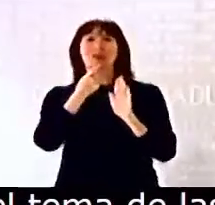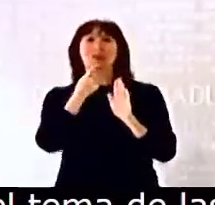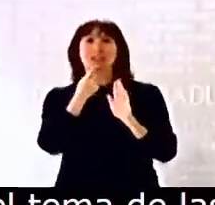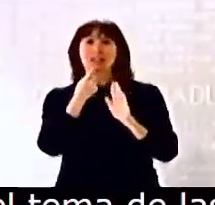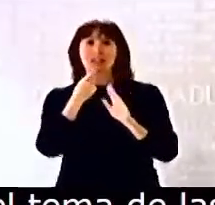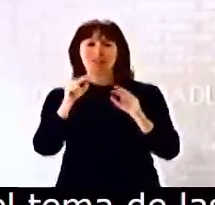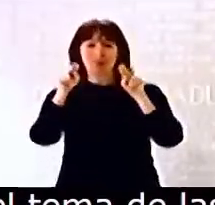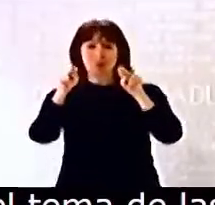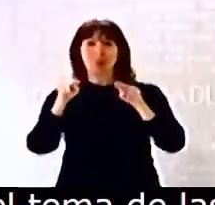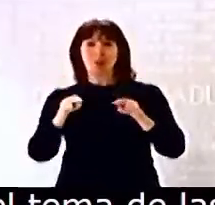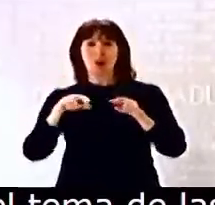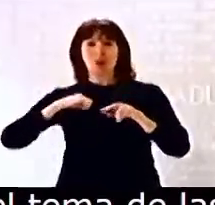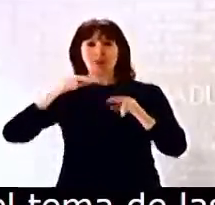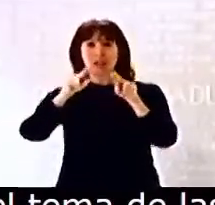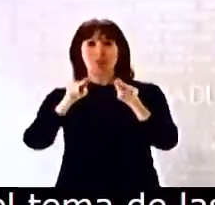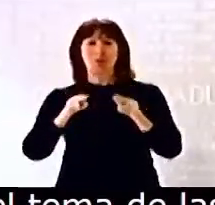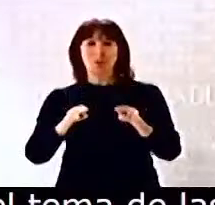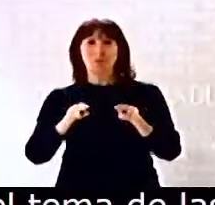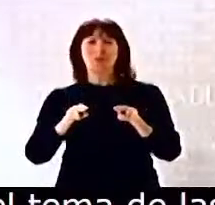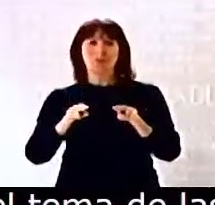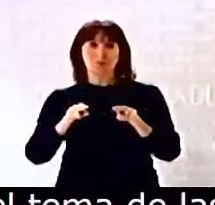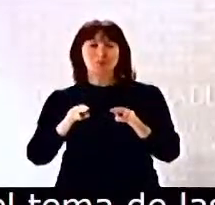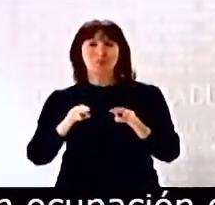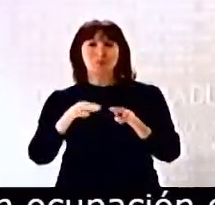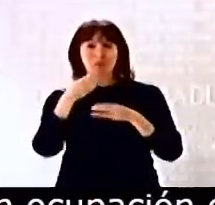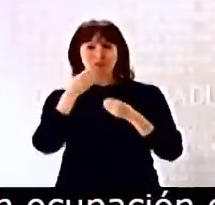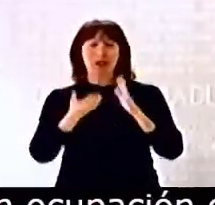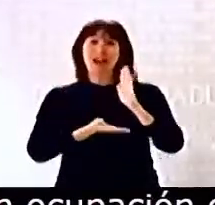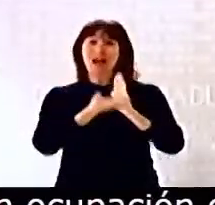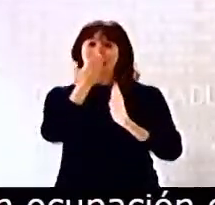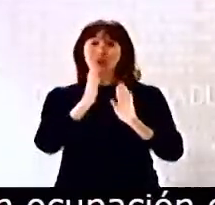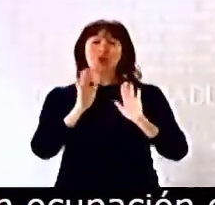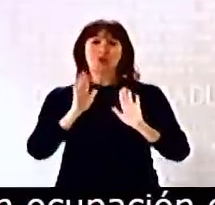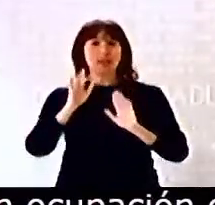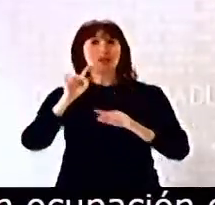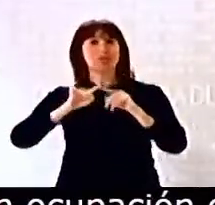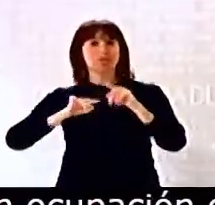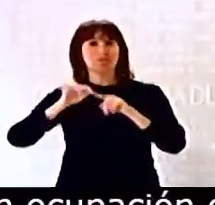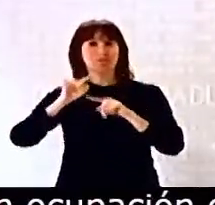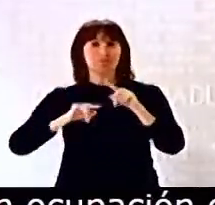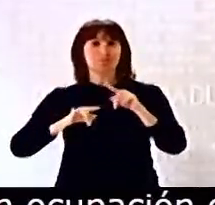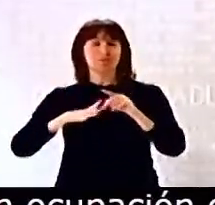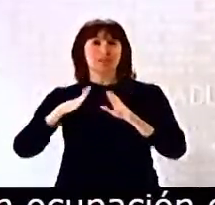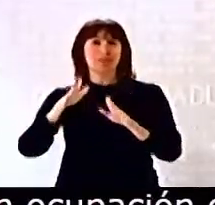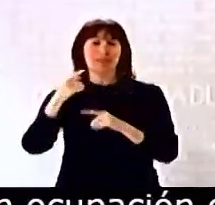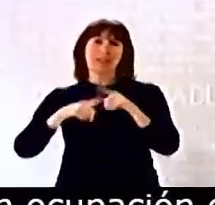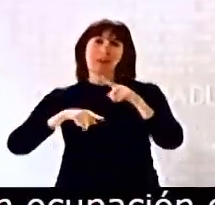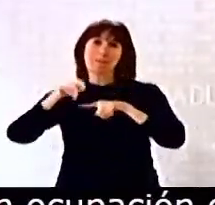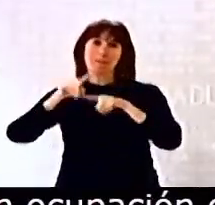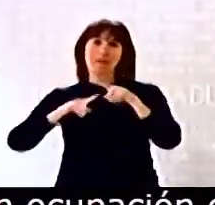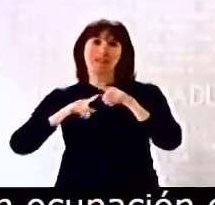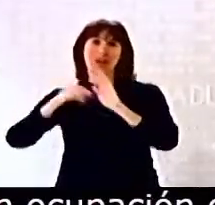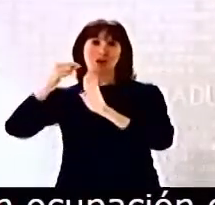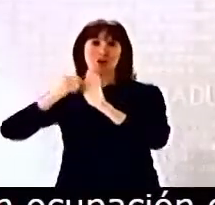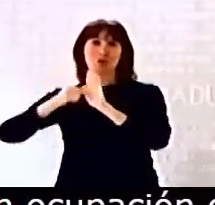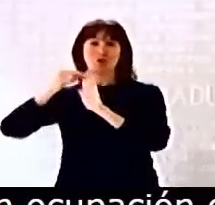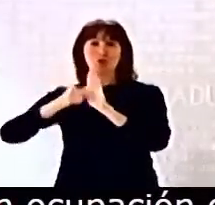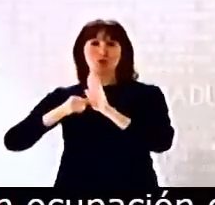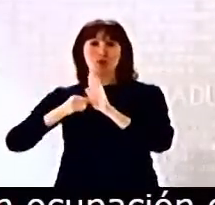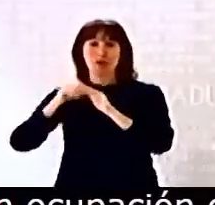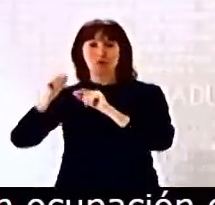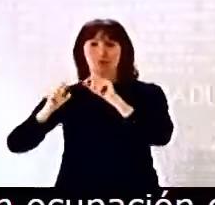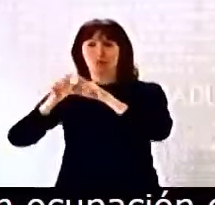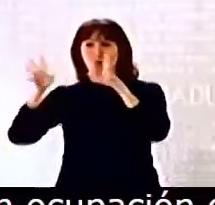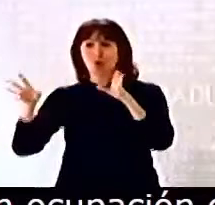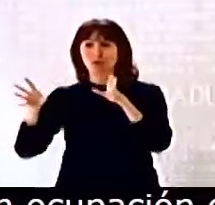ocupación hospitalaria, pero de contención en función de las cifras de incidencia que hemos